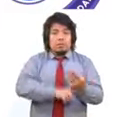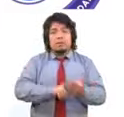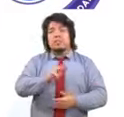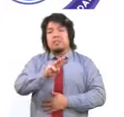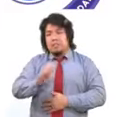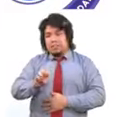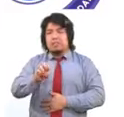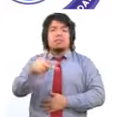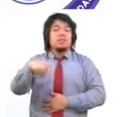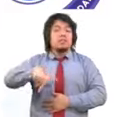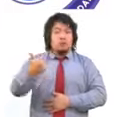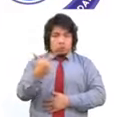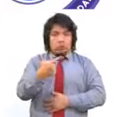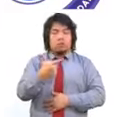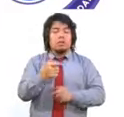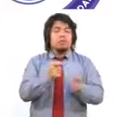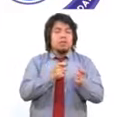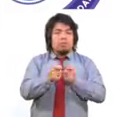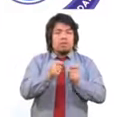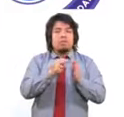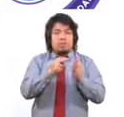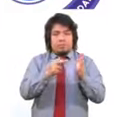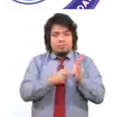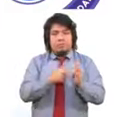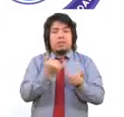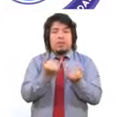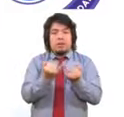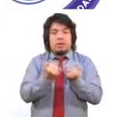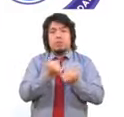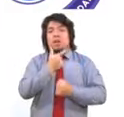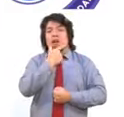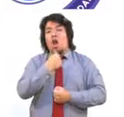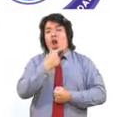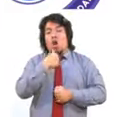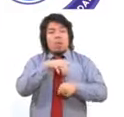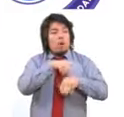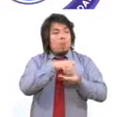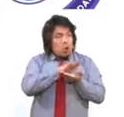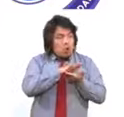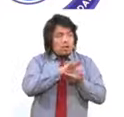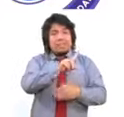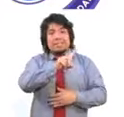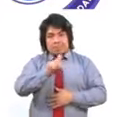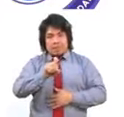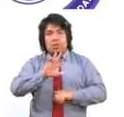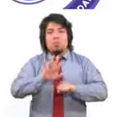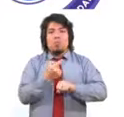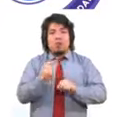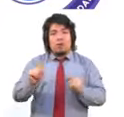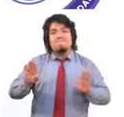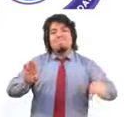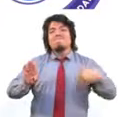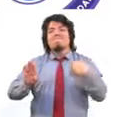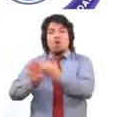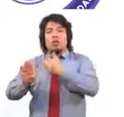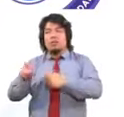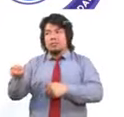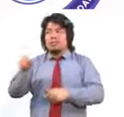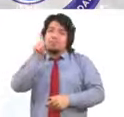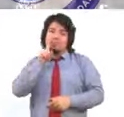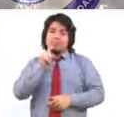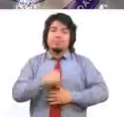medidas disciplinarias y se han destituido ya, a la fecha, a 100 policías por ejercer violencia contra las mujeres.